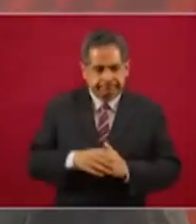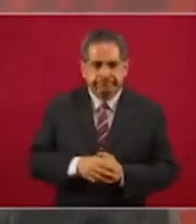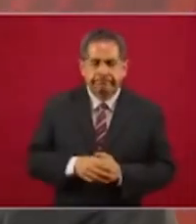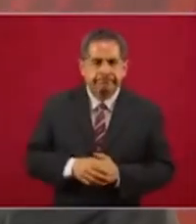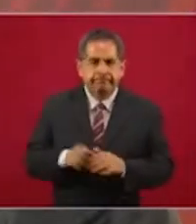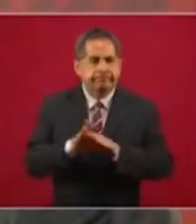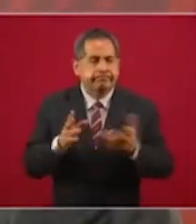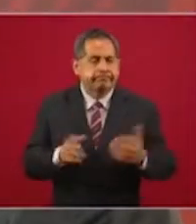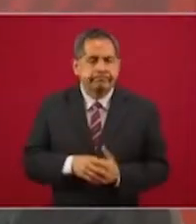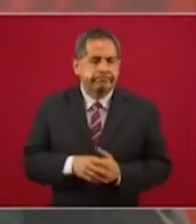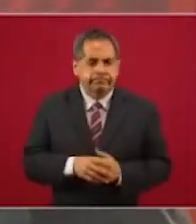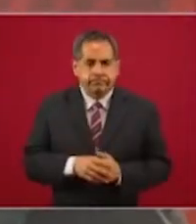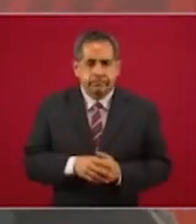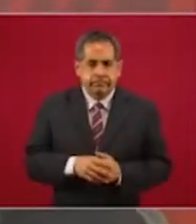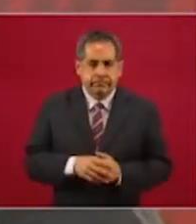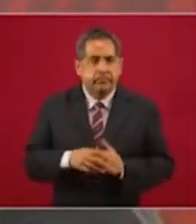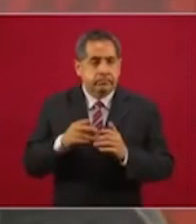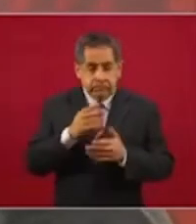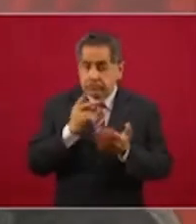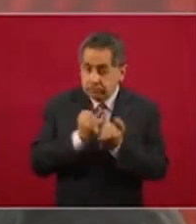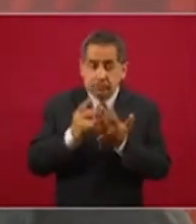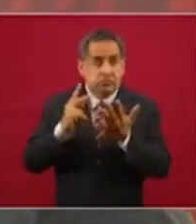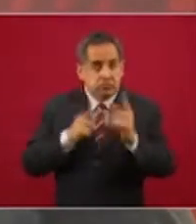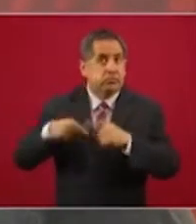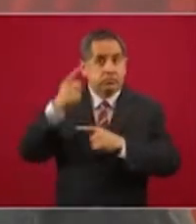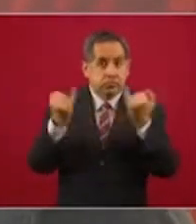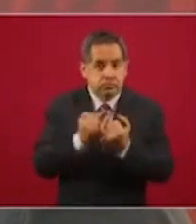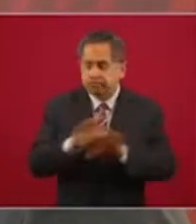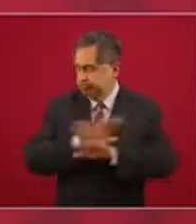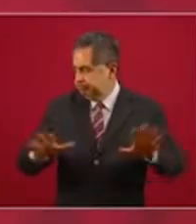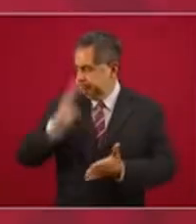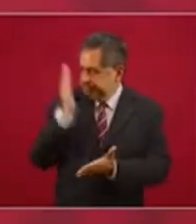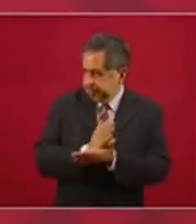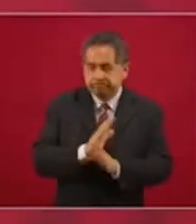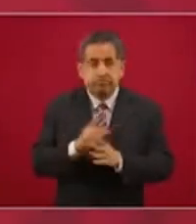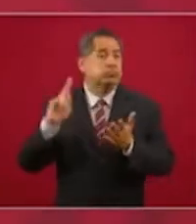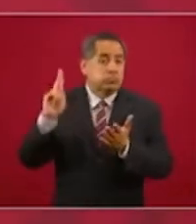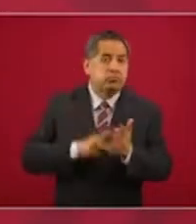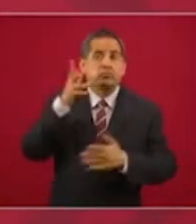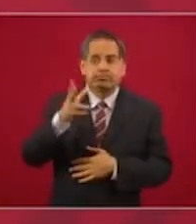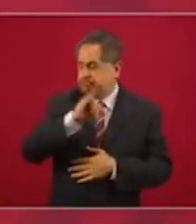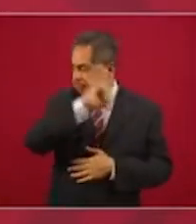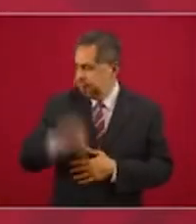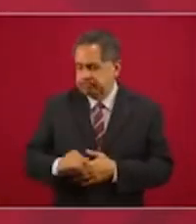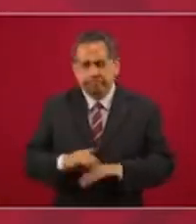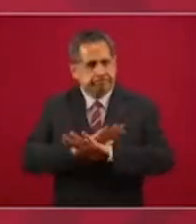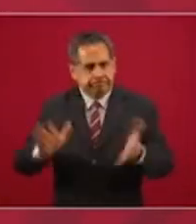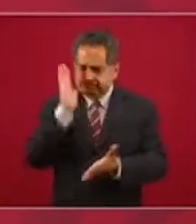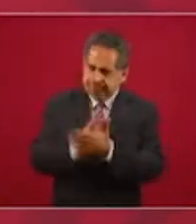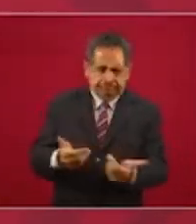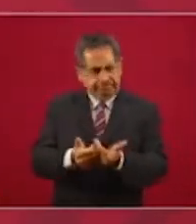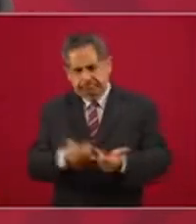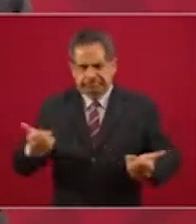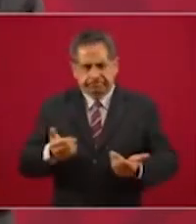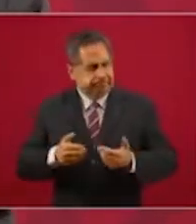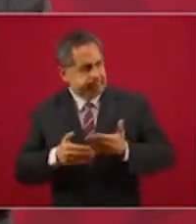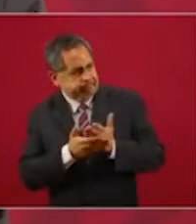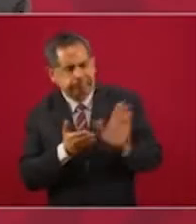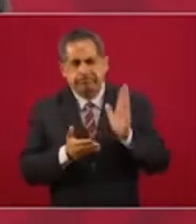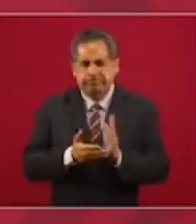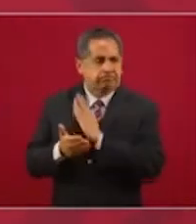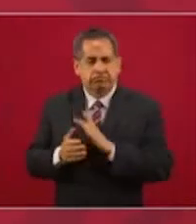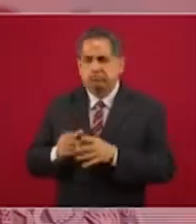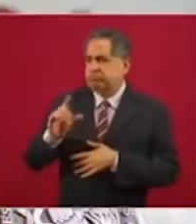atenderse para que no se repita nunca jamás tiene que haber una línea divisoria una frontera